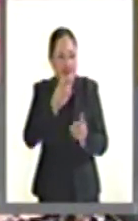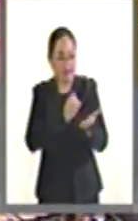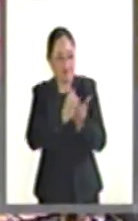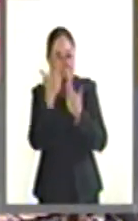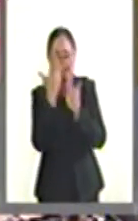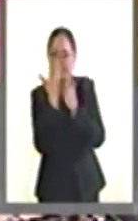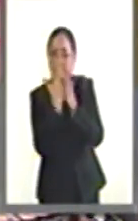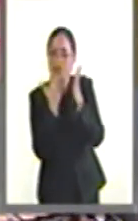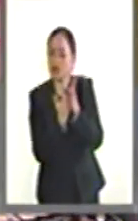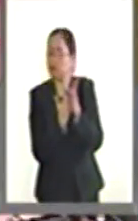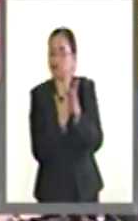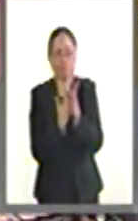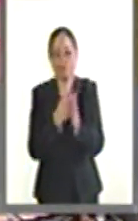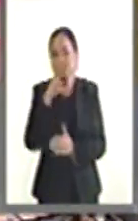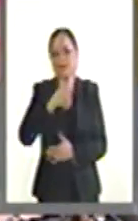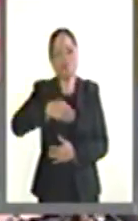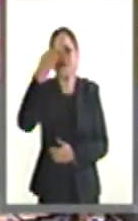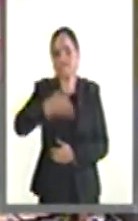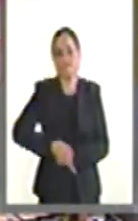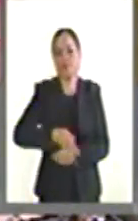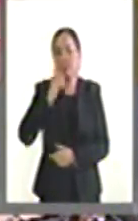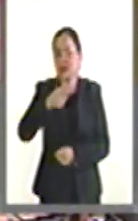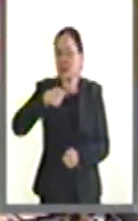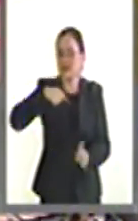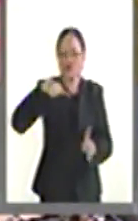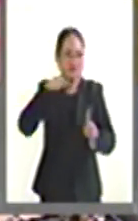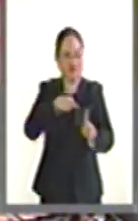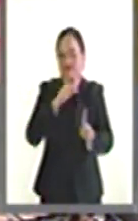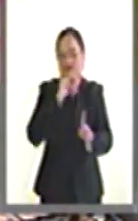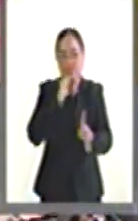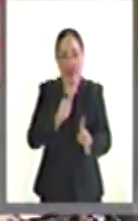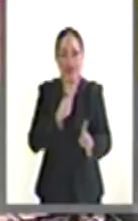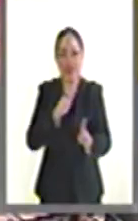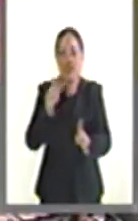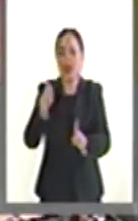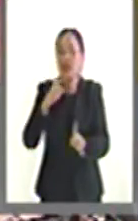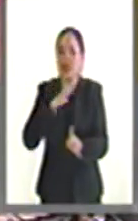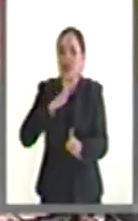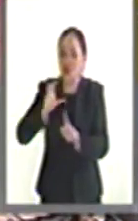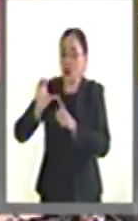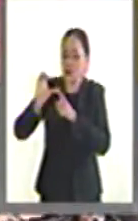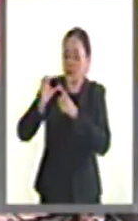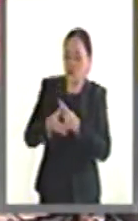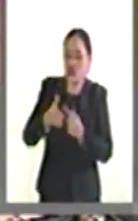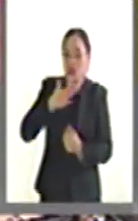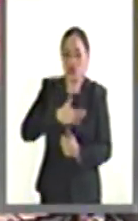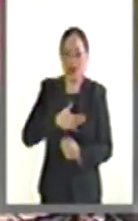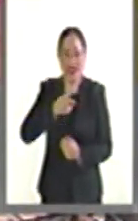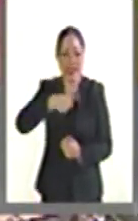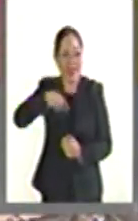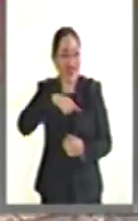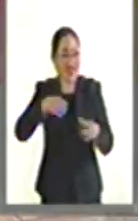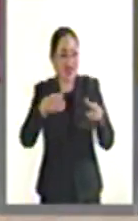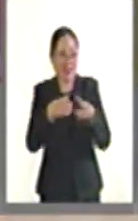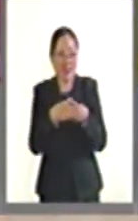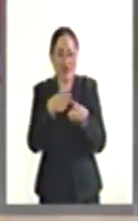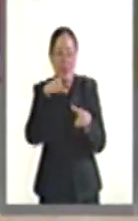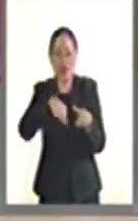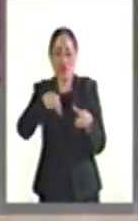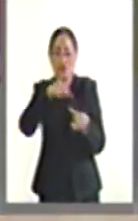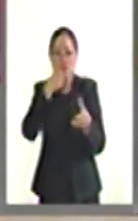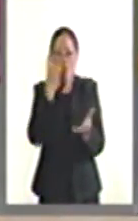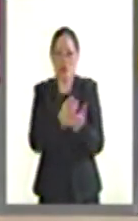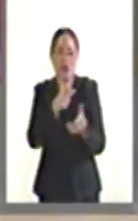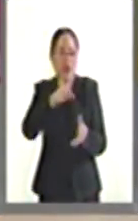dictamen, al considerarlo subjetivo, dado que redujeron a la Comisión de Justicia en una